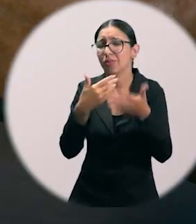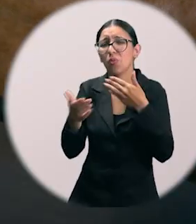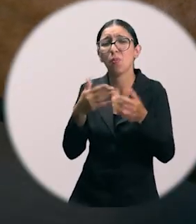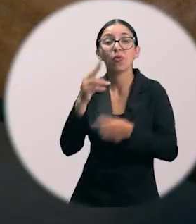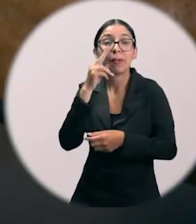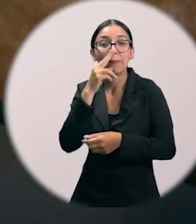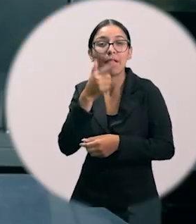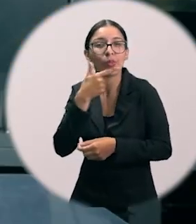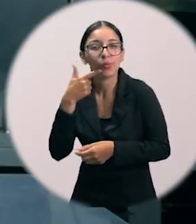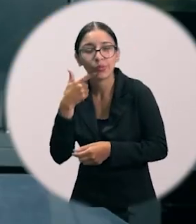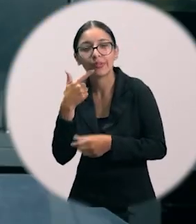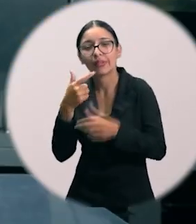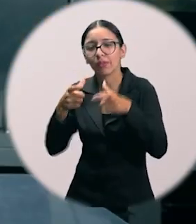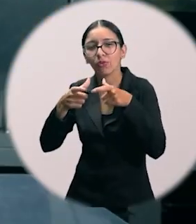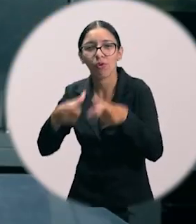pan dulce.